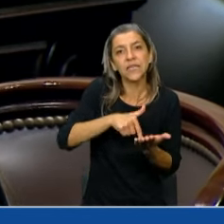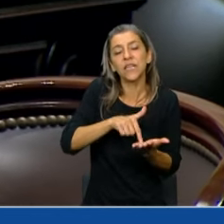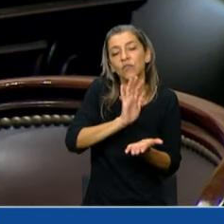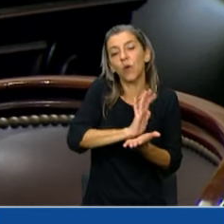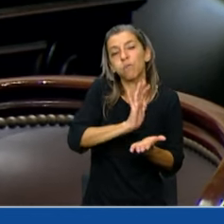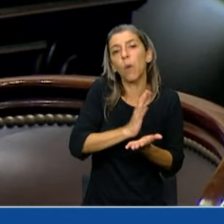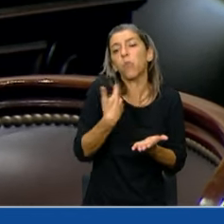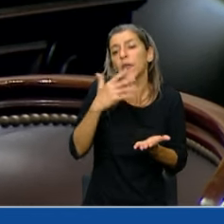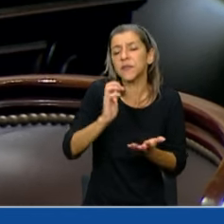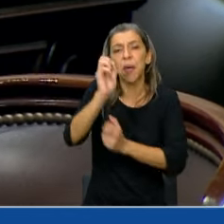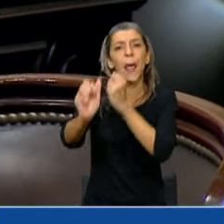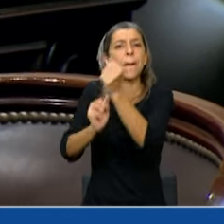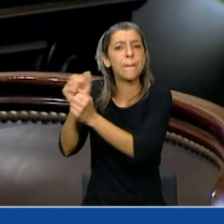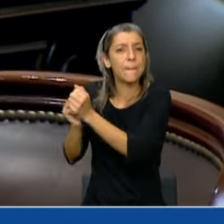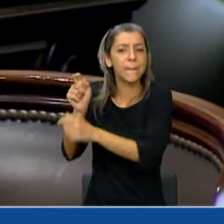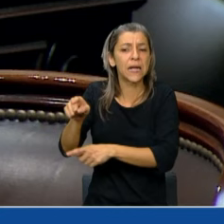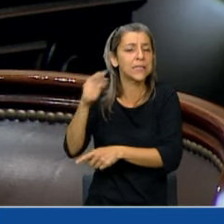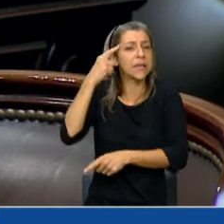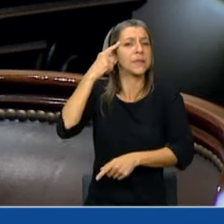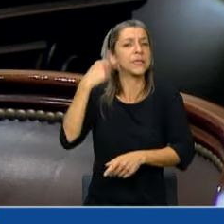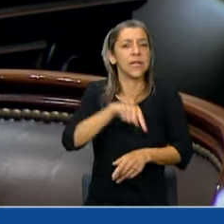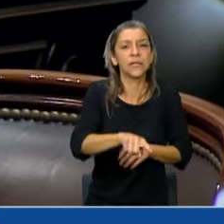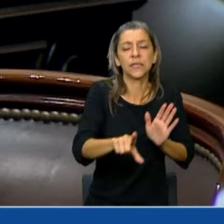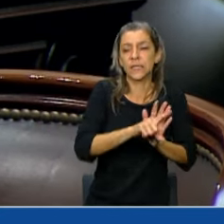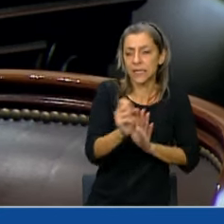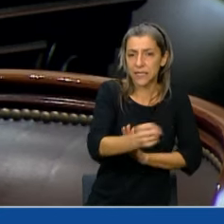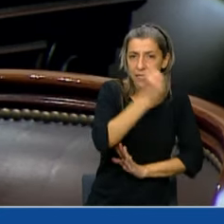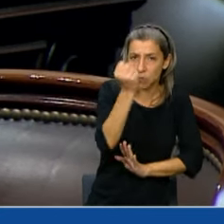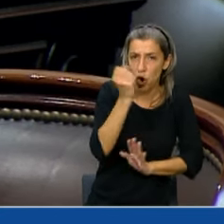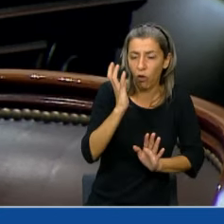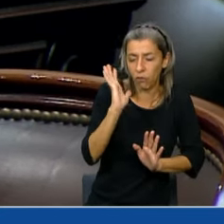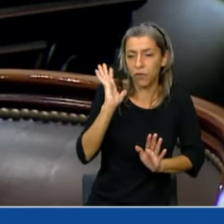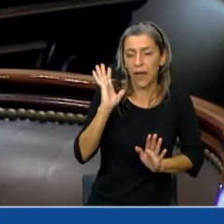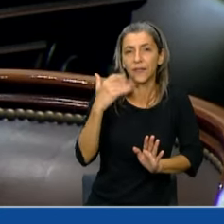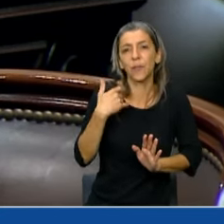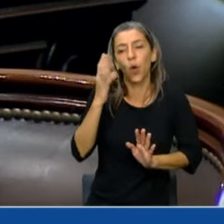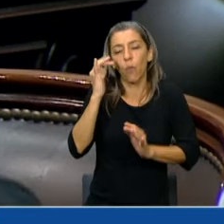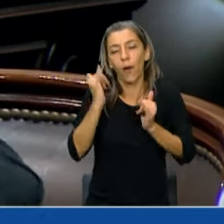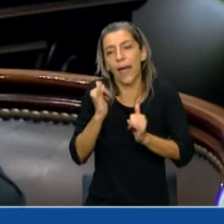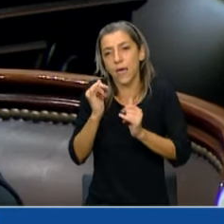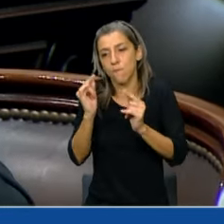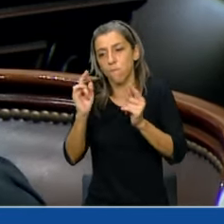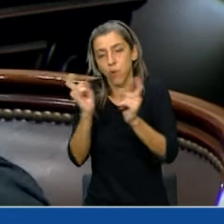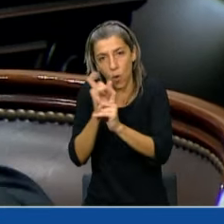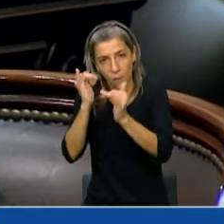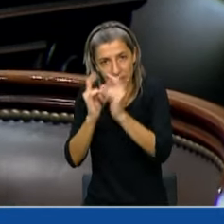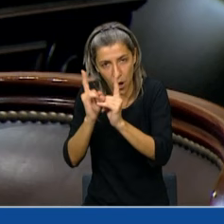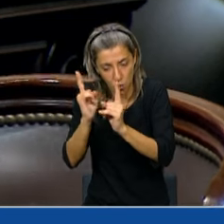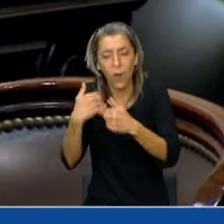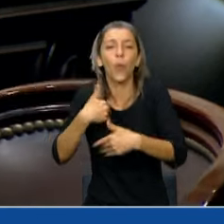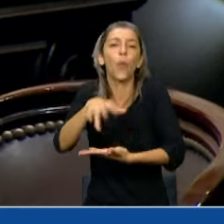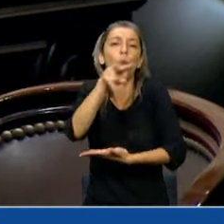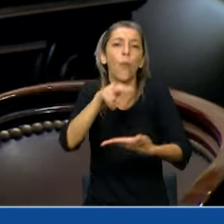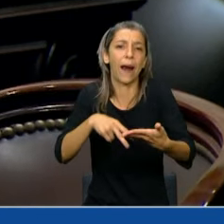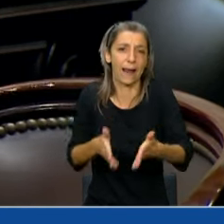negociación pero tiene ciertos problemas voy a leerlos para hacerlo más rápido debido a la carencia de